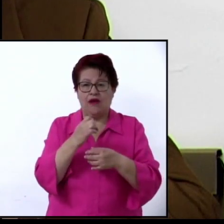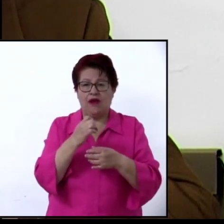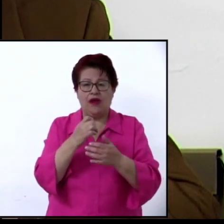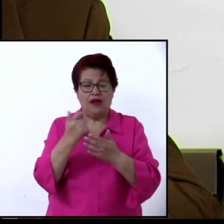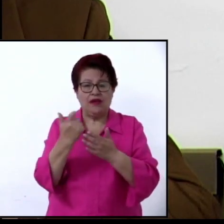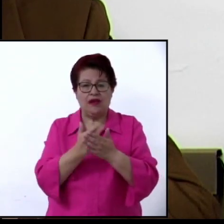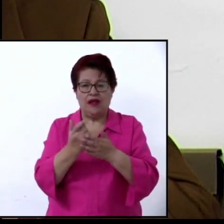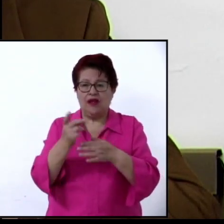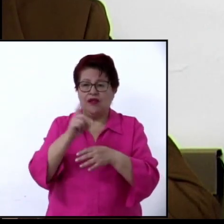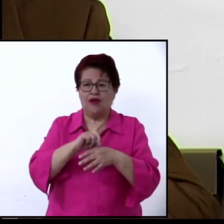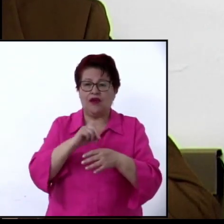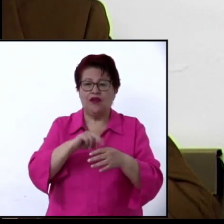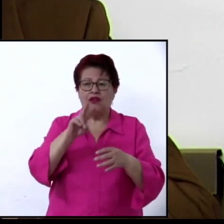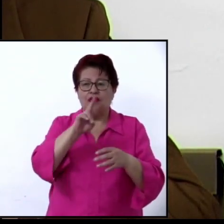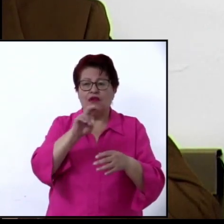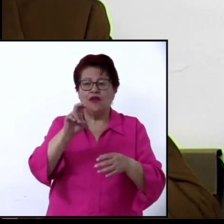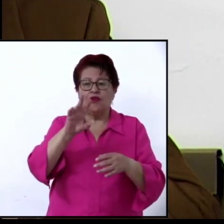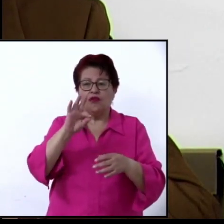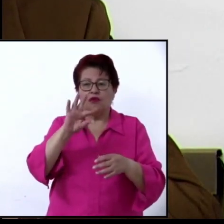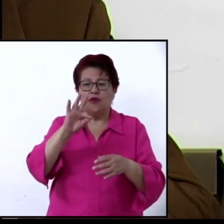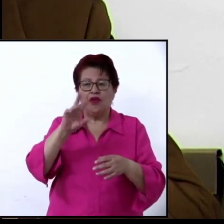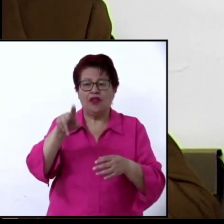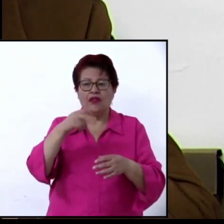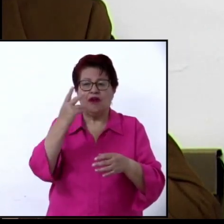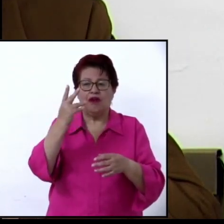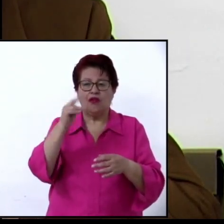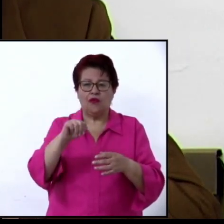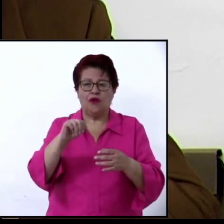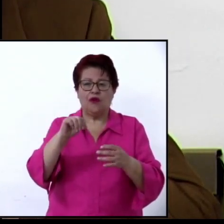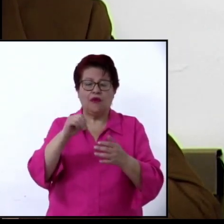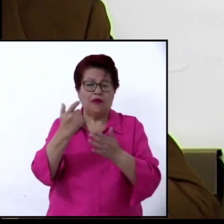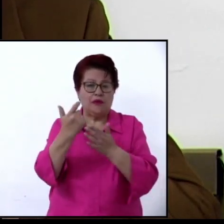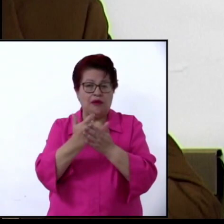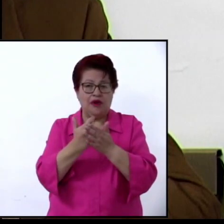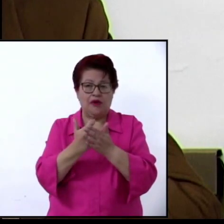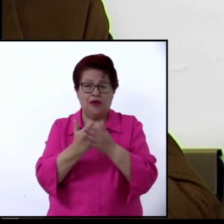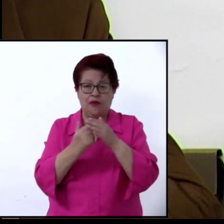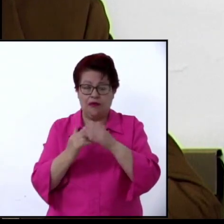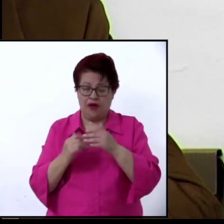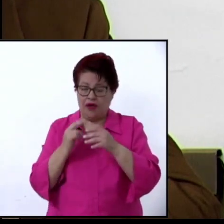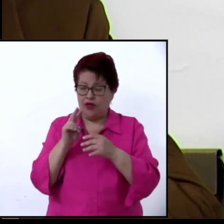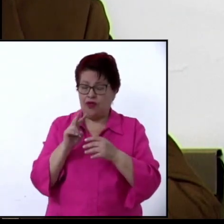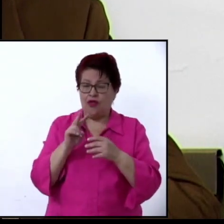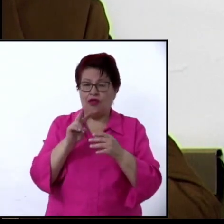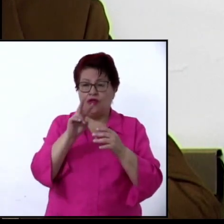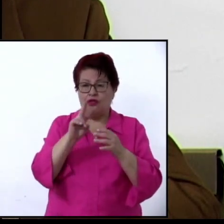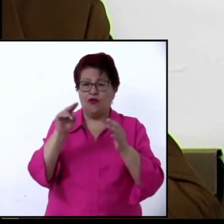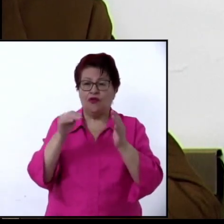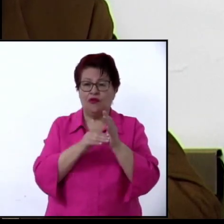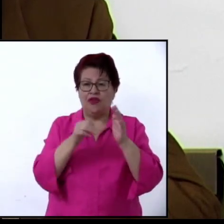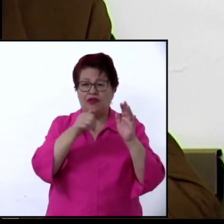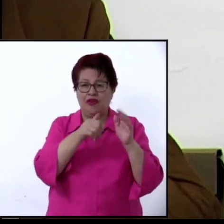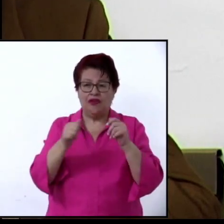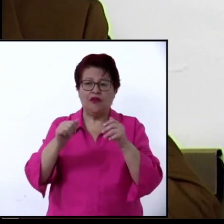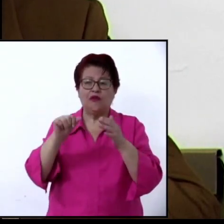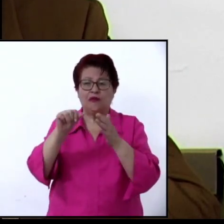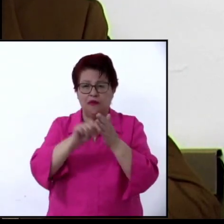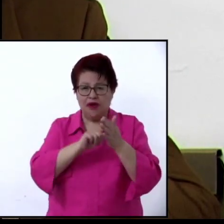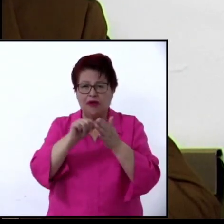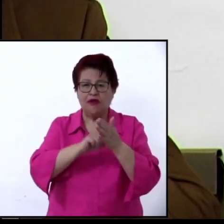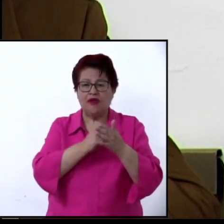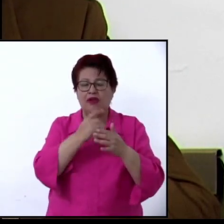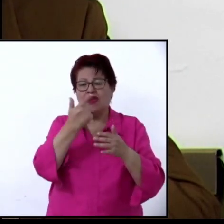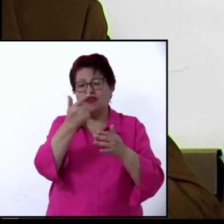salario diario será de 249 pesos, es decir, pasa de 2.600 pesos mensuales